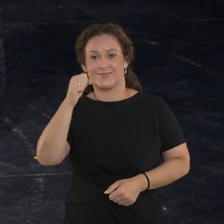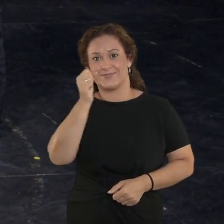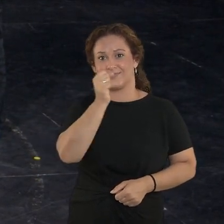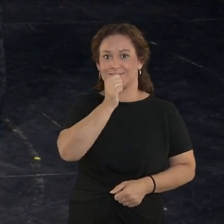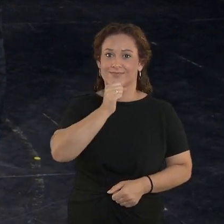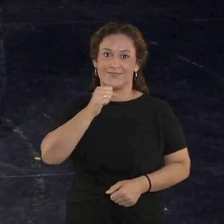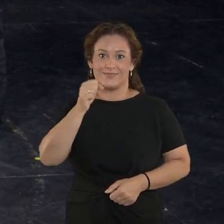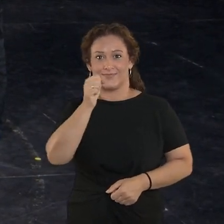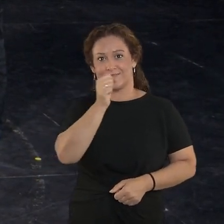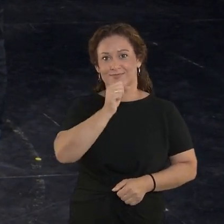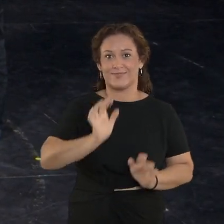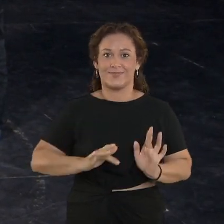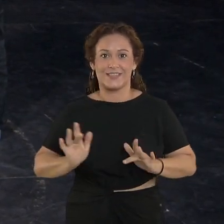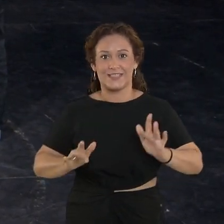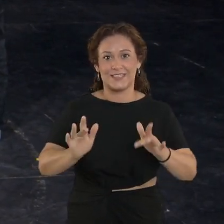Música